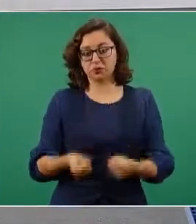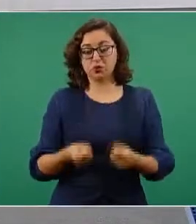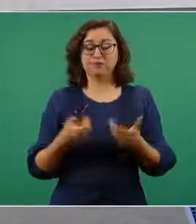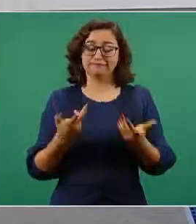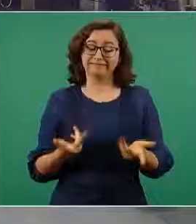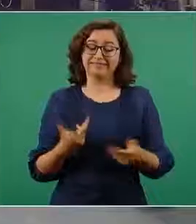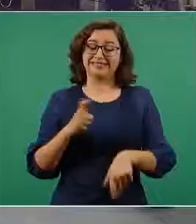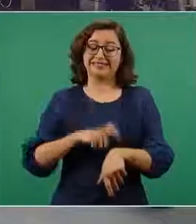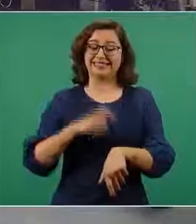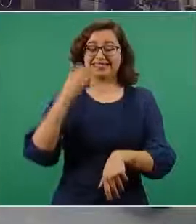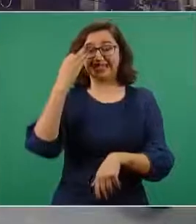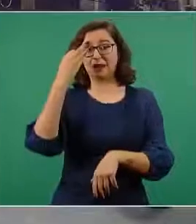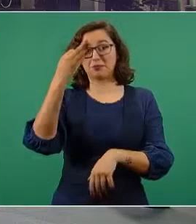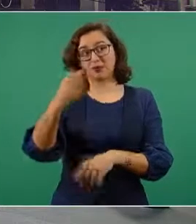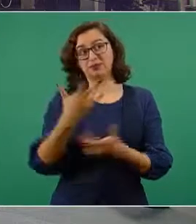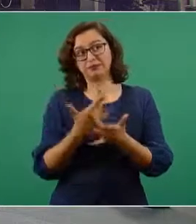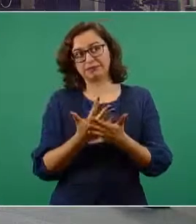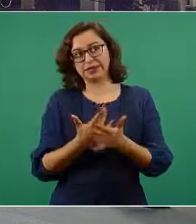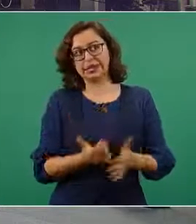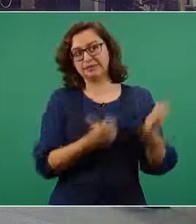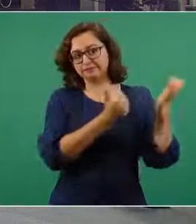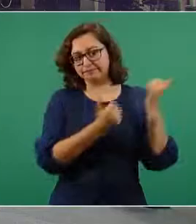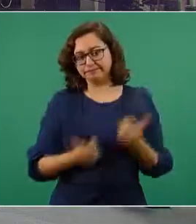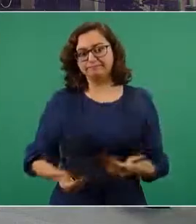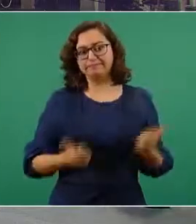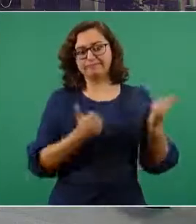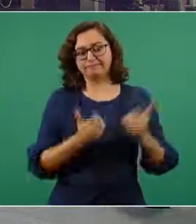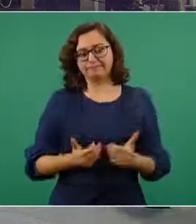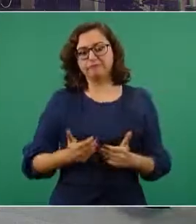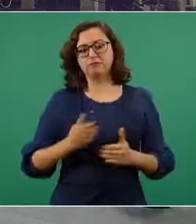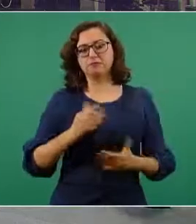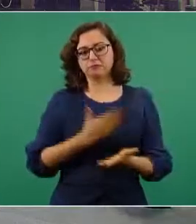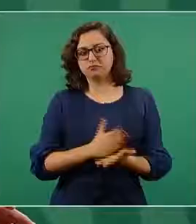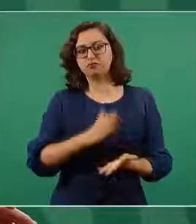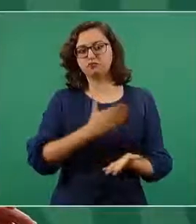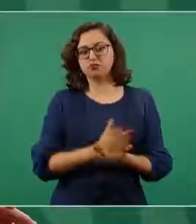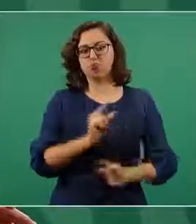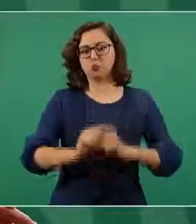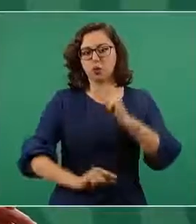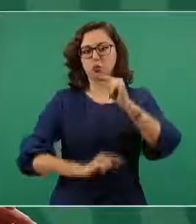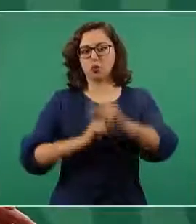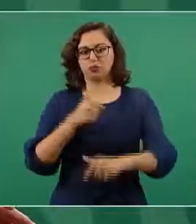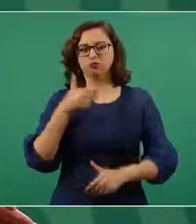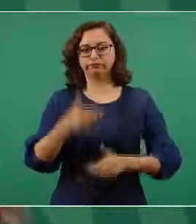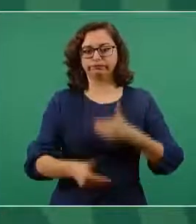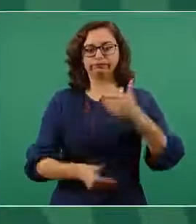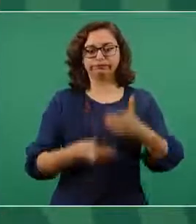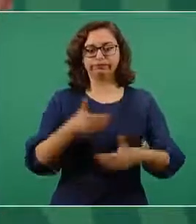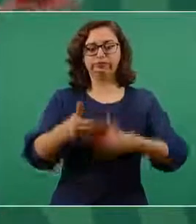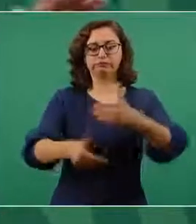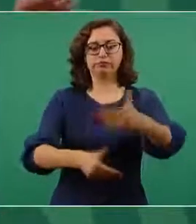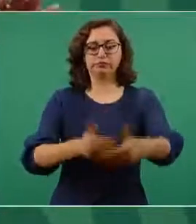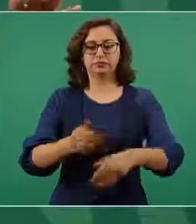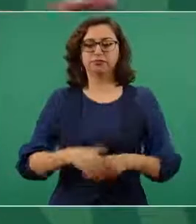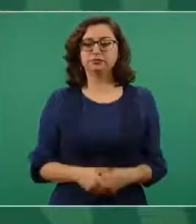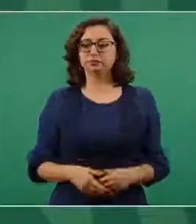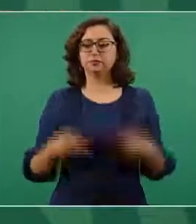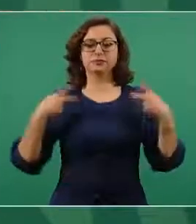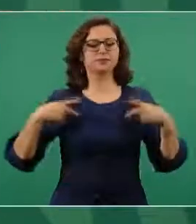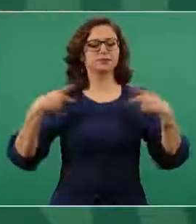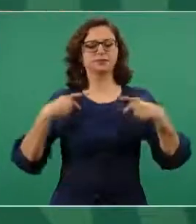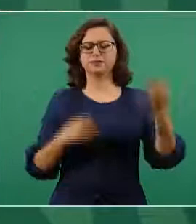tiempo, nada más, pero vamos avanzando y vamos a atenderlos a